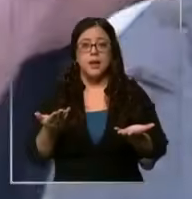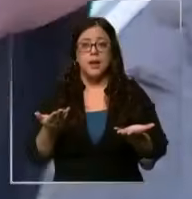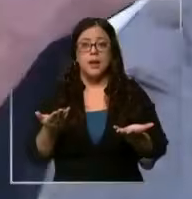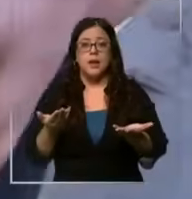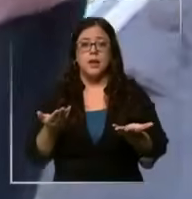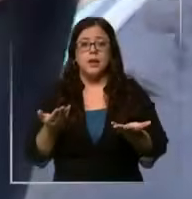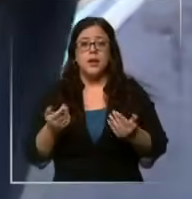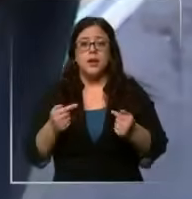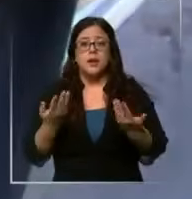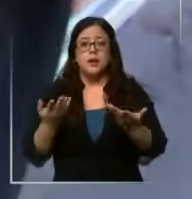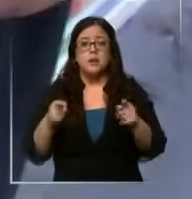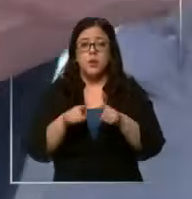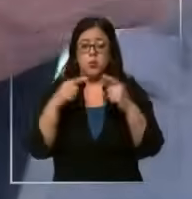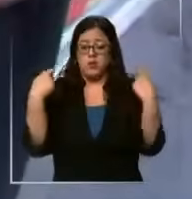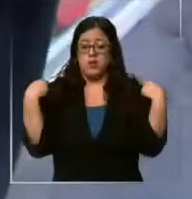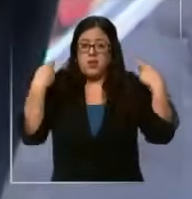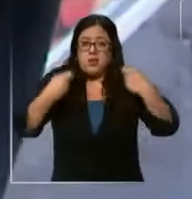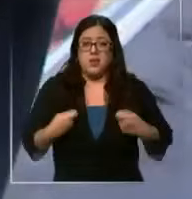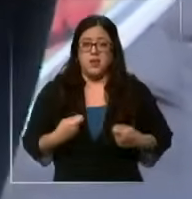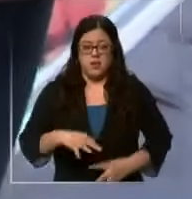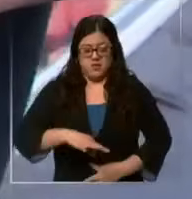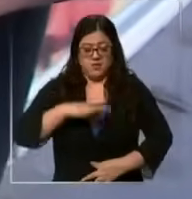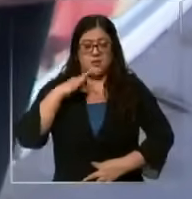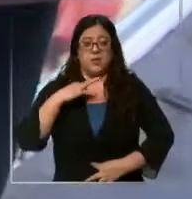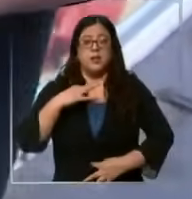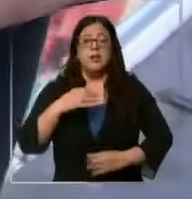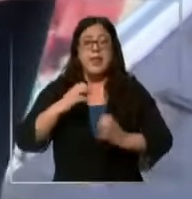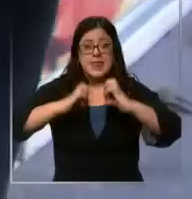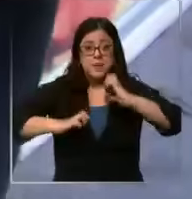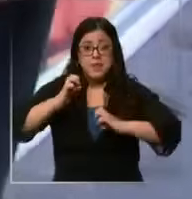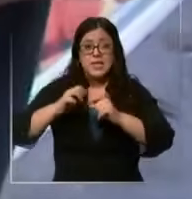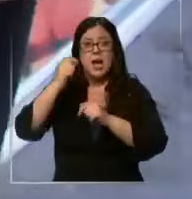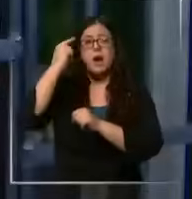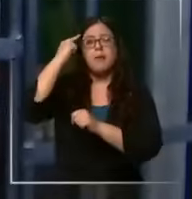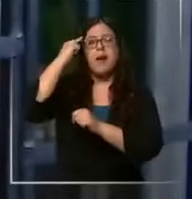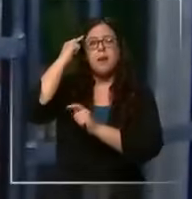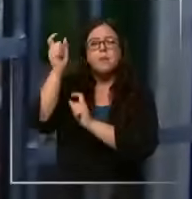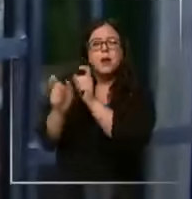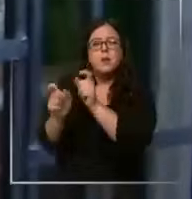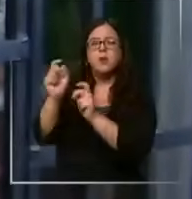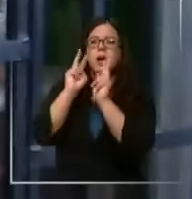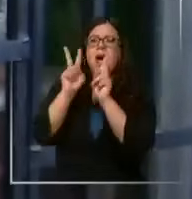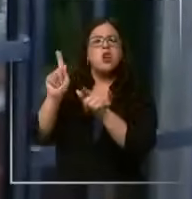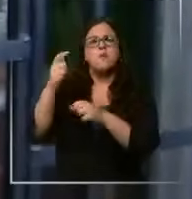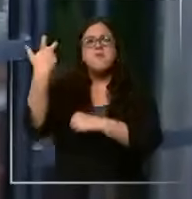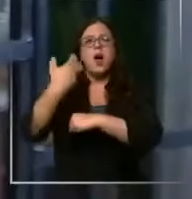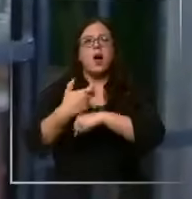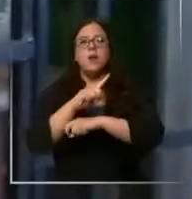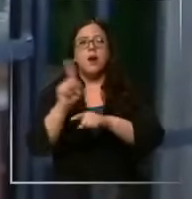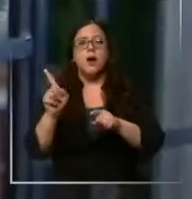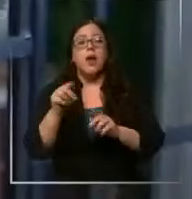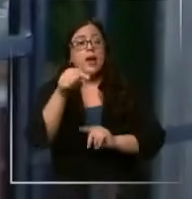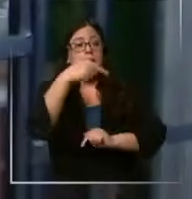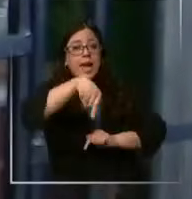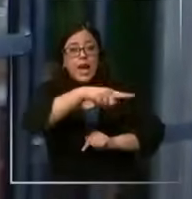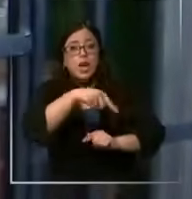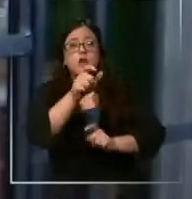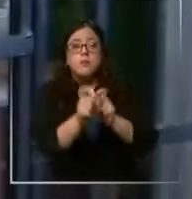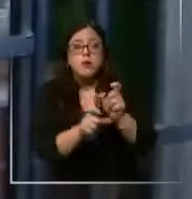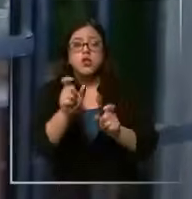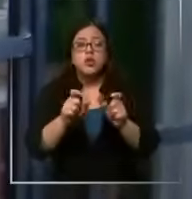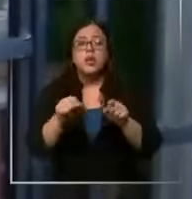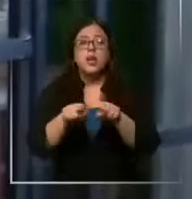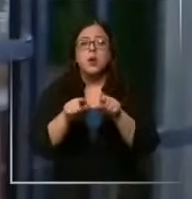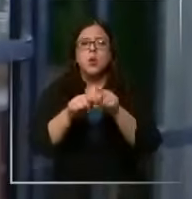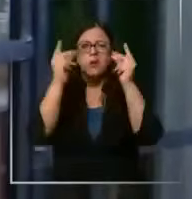sus cajones de deliveries atrás. Su chaqueta de delivery para que la gente piense, no, esto no me van a robar. Tienen siempre su bolso como de repartidores, pero son